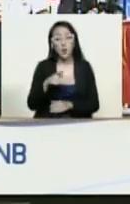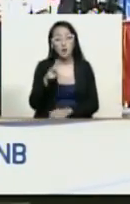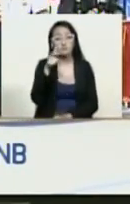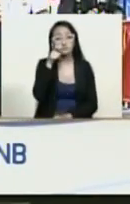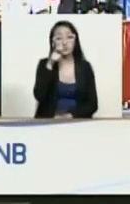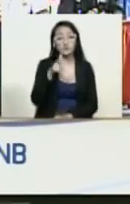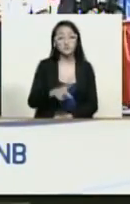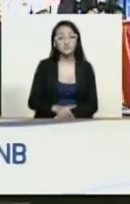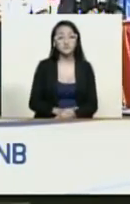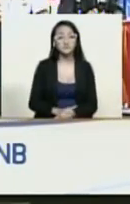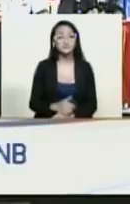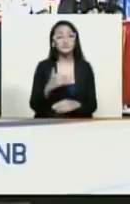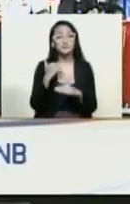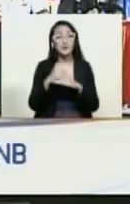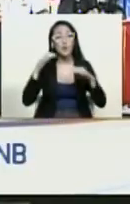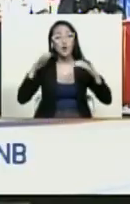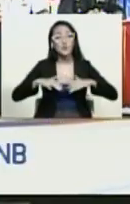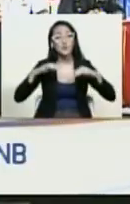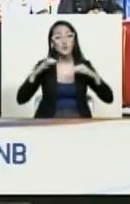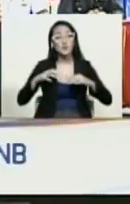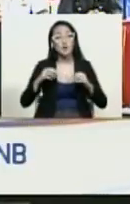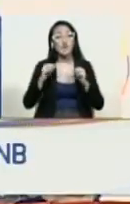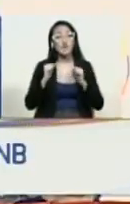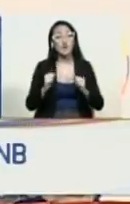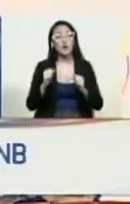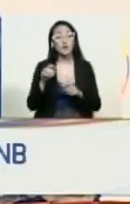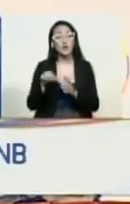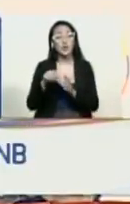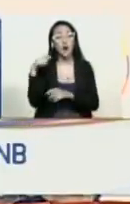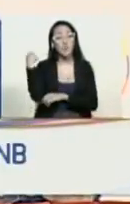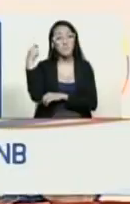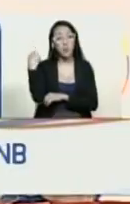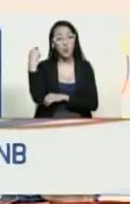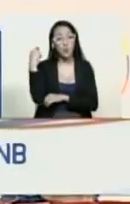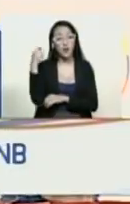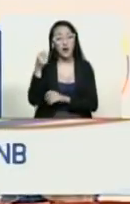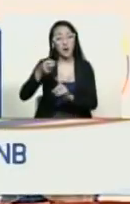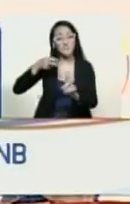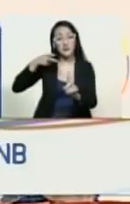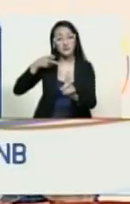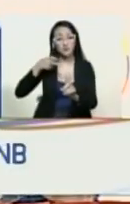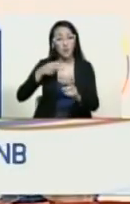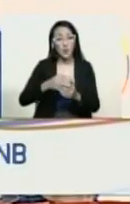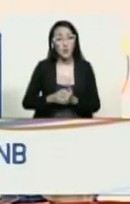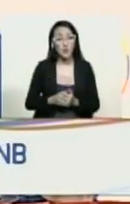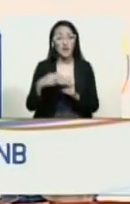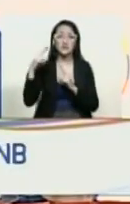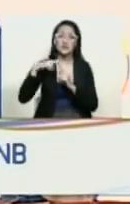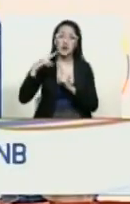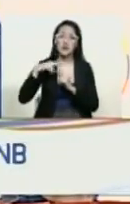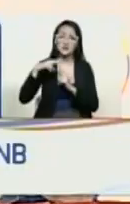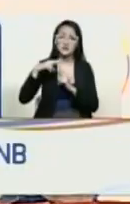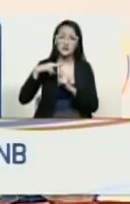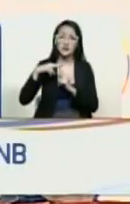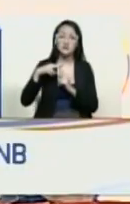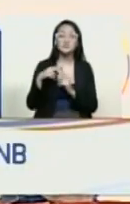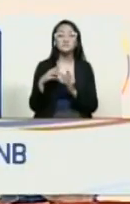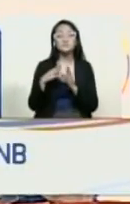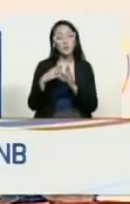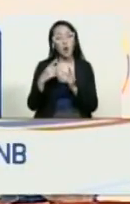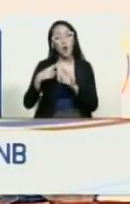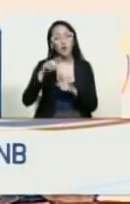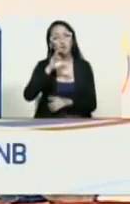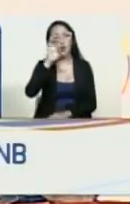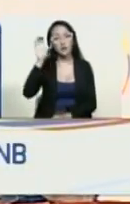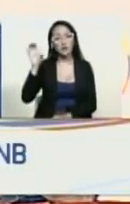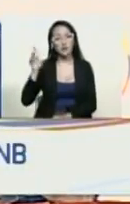día. Igualmente las lluvias han pegado fuerte en el Apure, en Amazonas, en Táchira, entre otros estados donde la